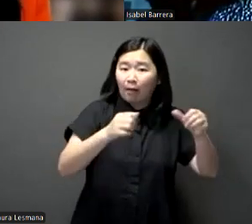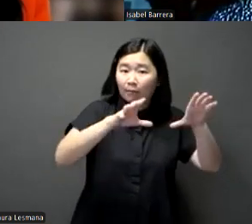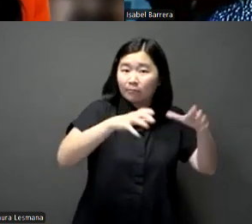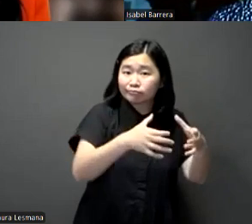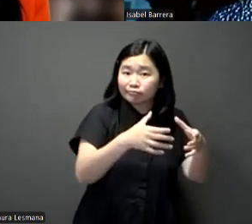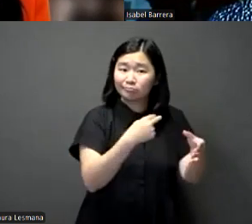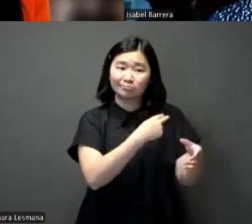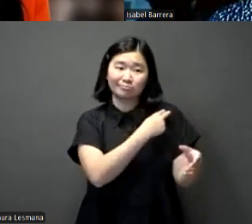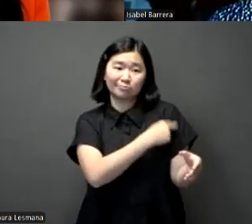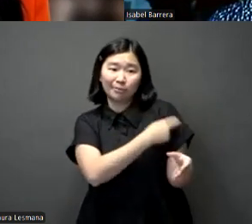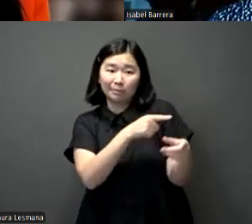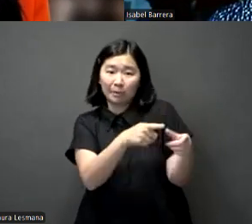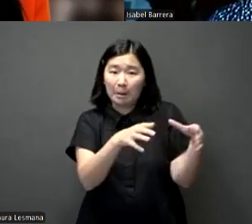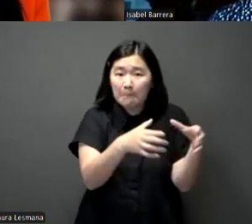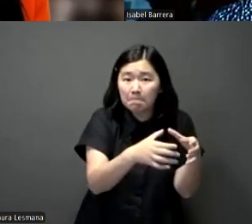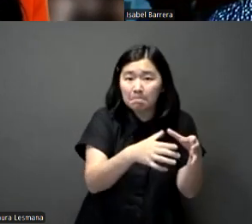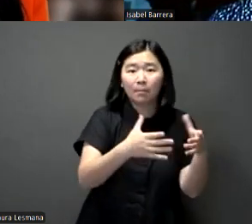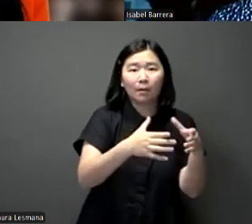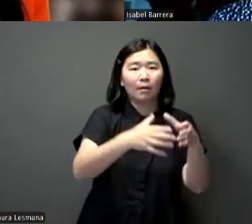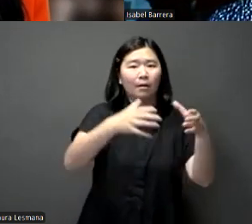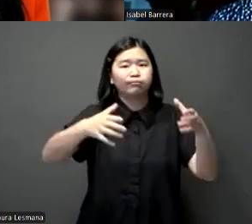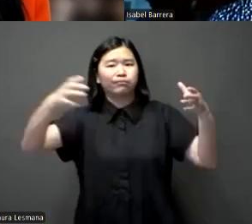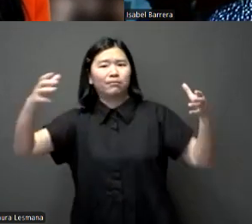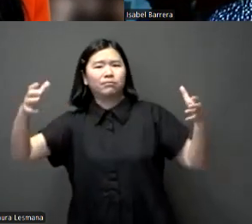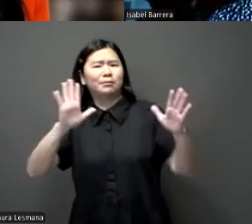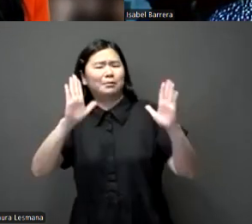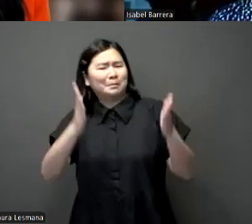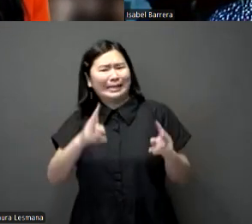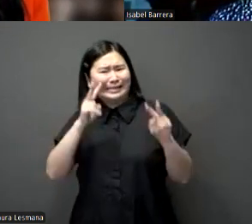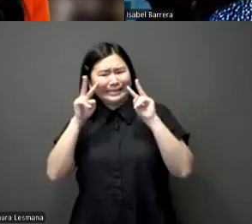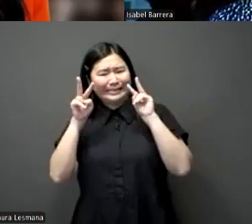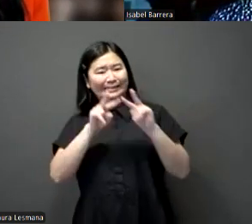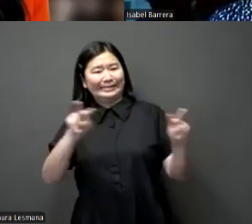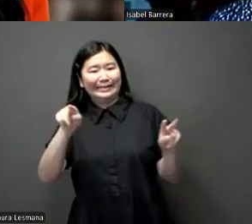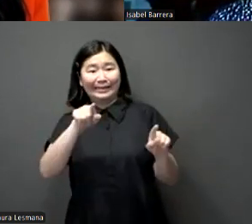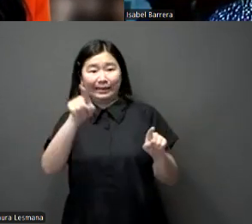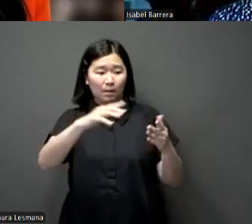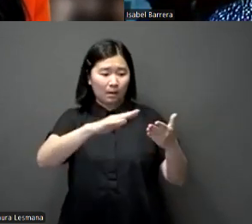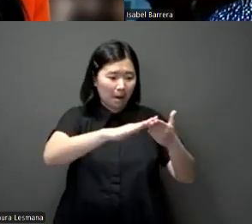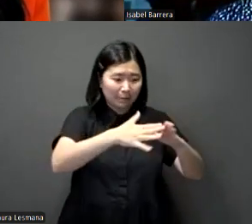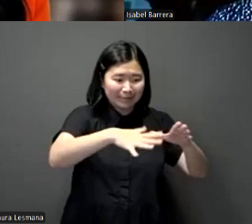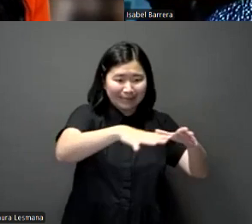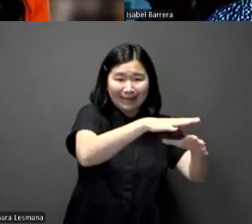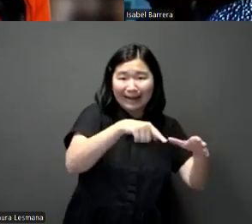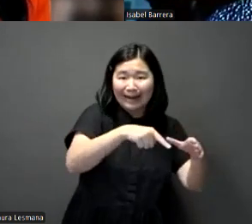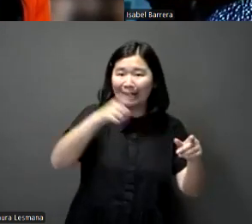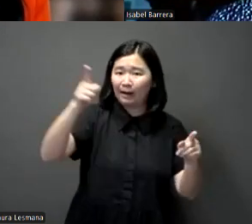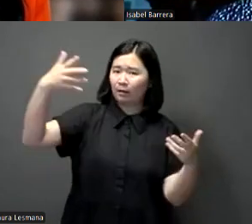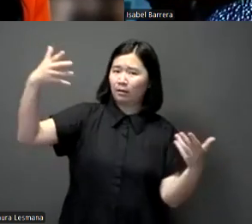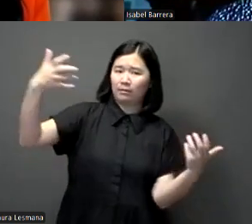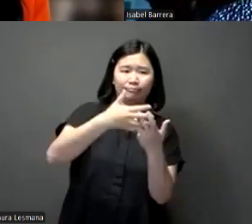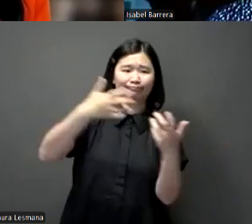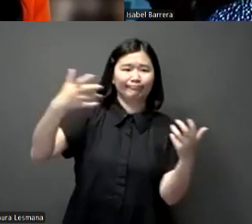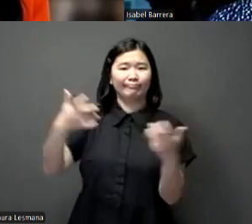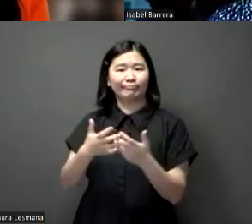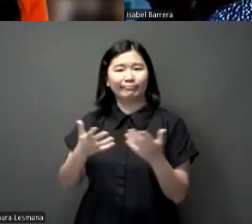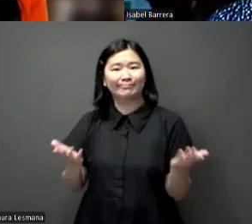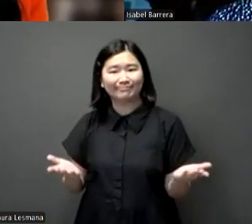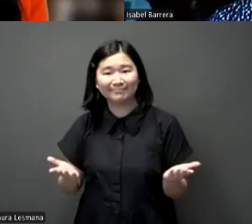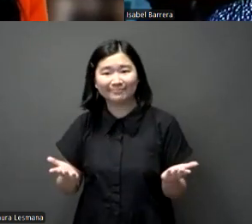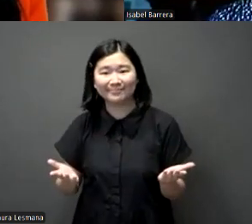dónde es que tenemos que hacer estos enfoques desde el punto de vista como estrategia, pero también desde el punto de vista